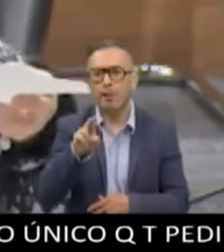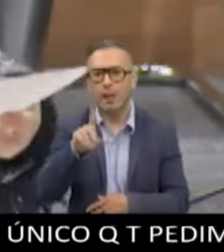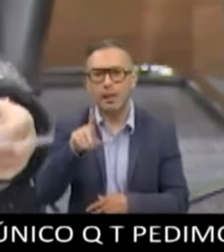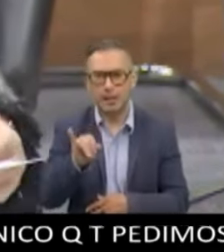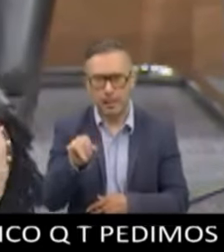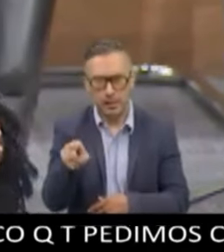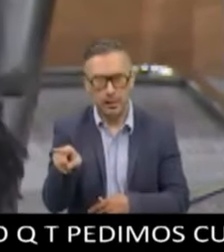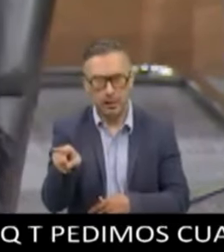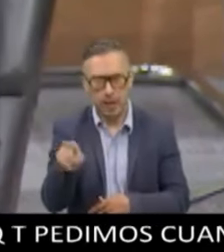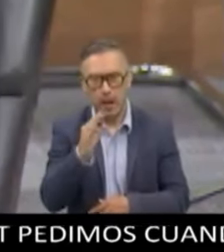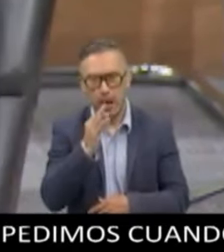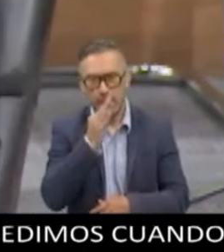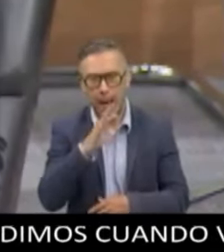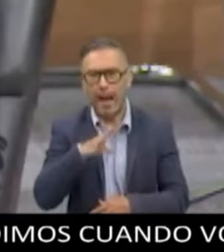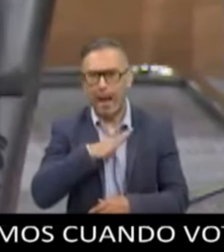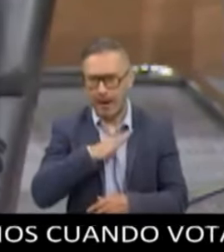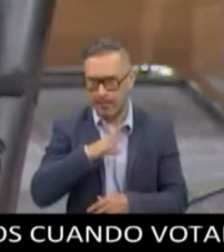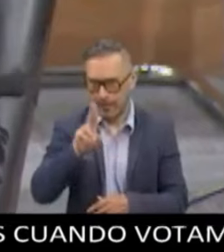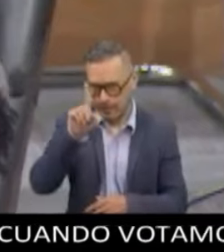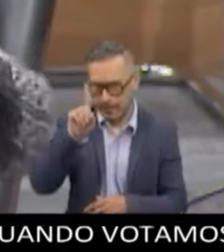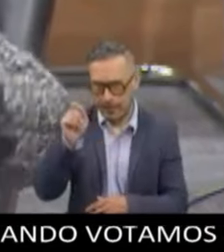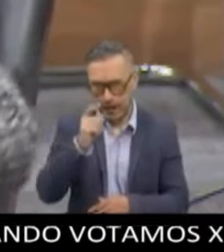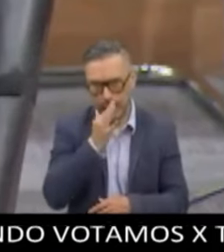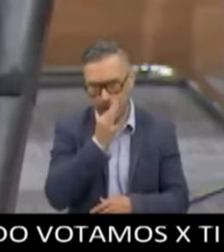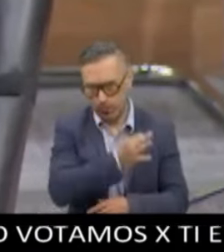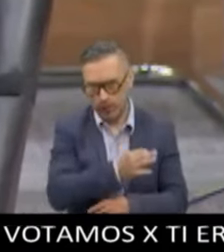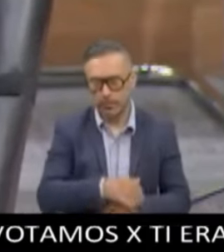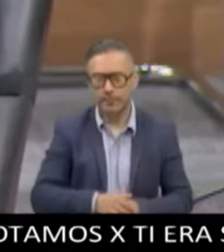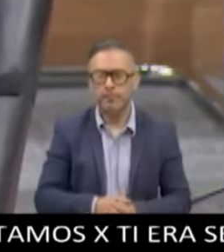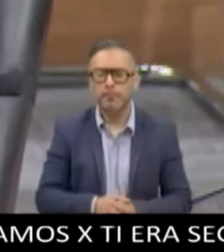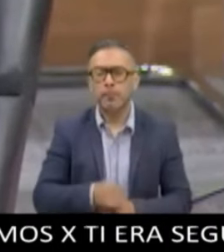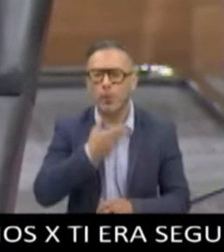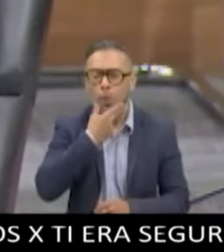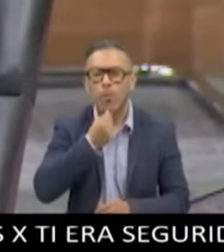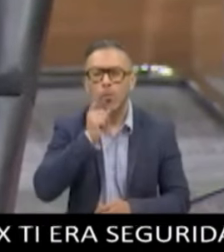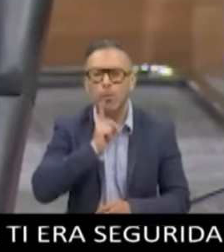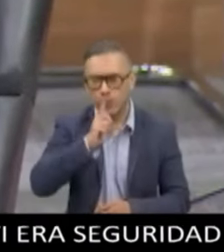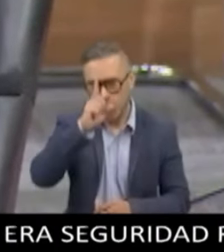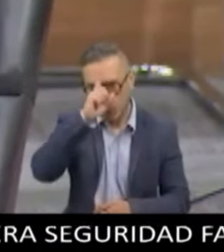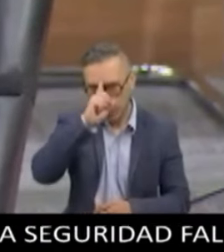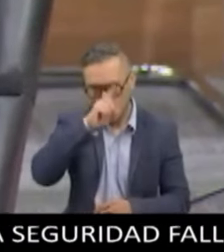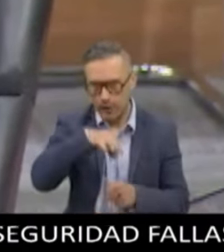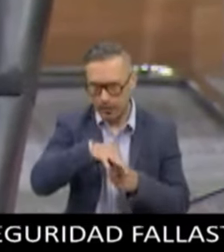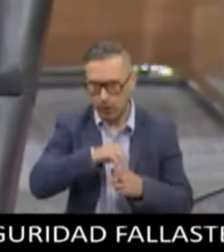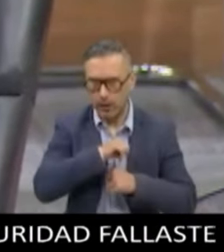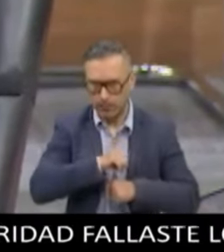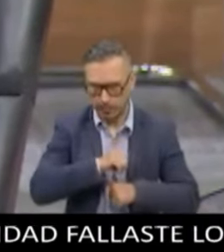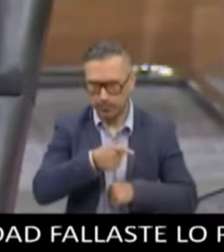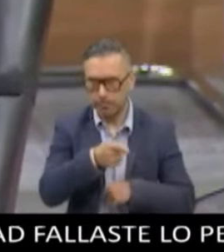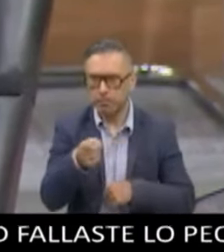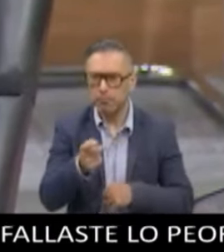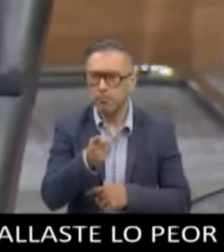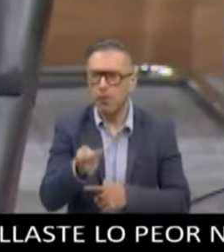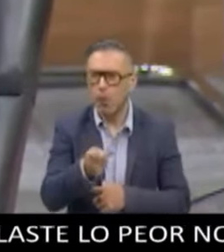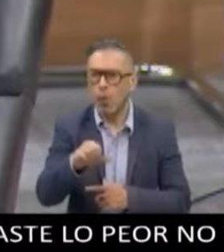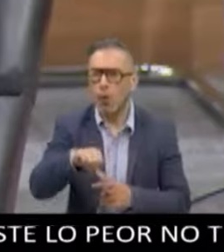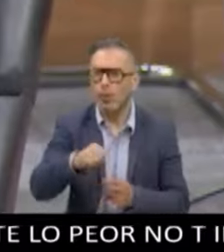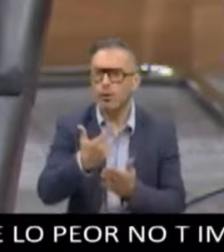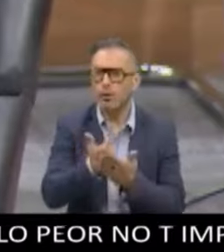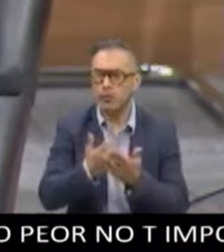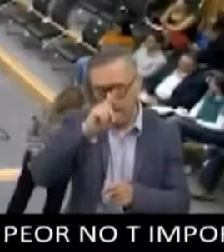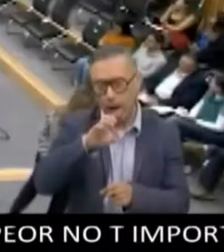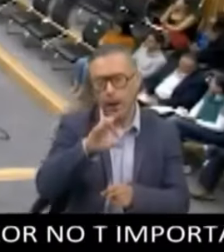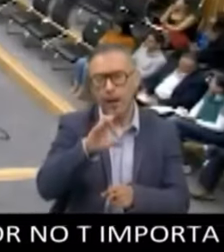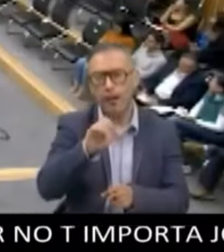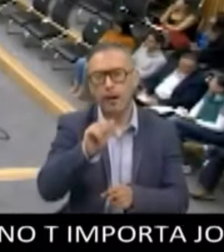nombramientos de las áreas ejecutivas y de las unidades técnicas incluida la secretaría ejecutiva Pues siempre podemos